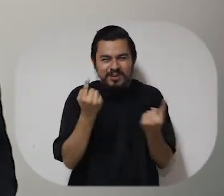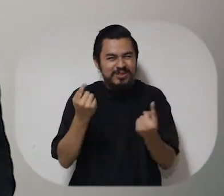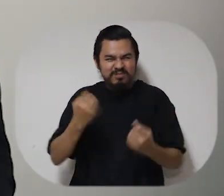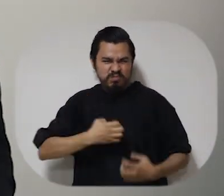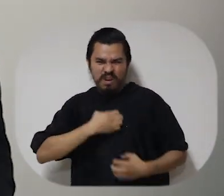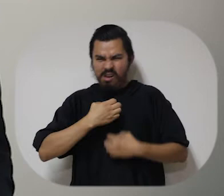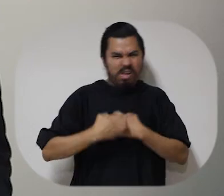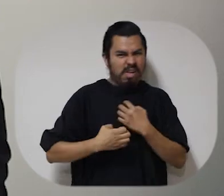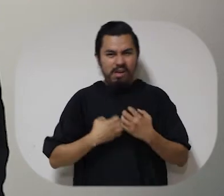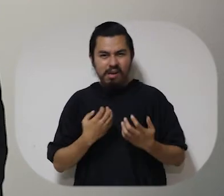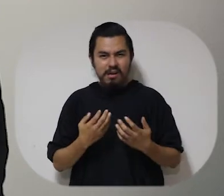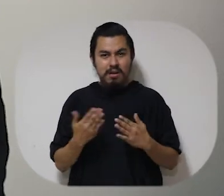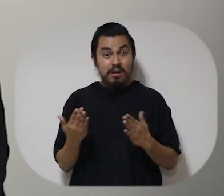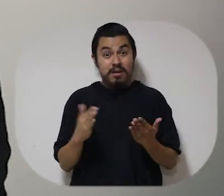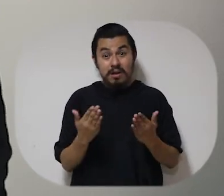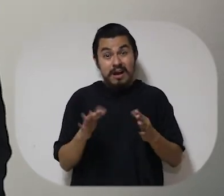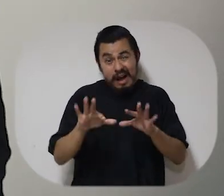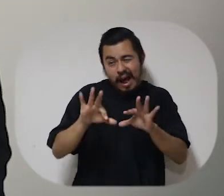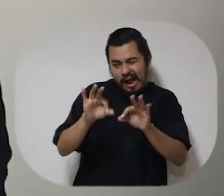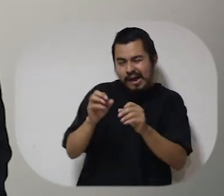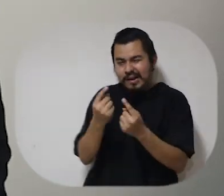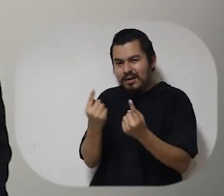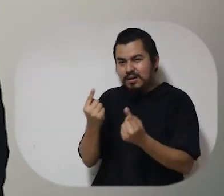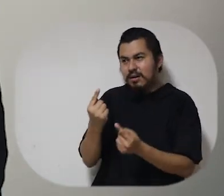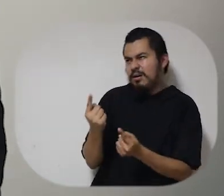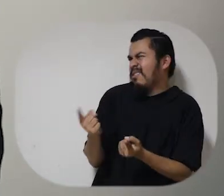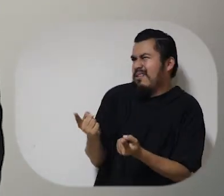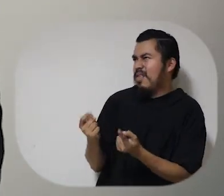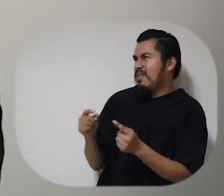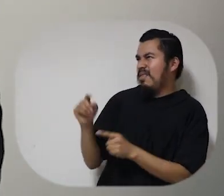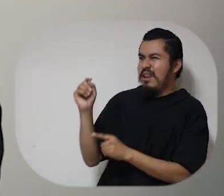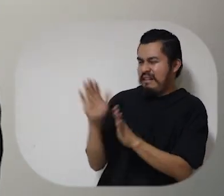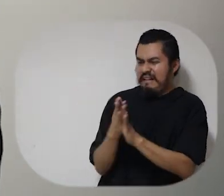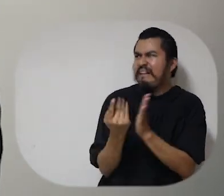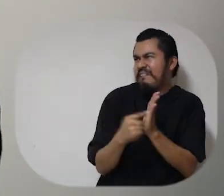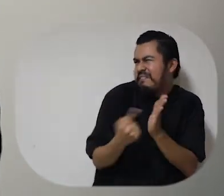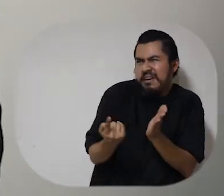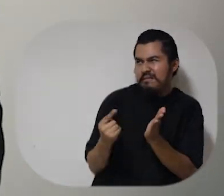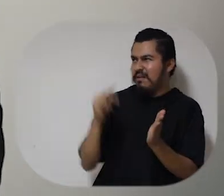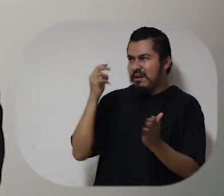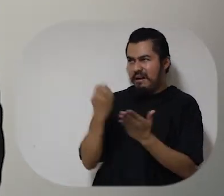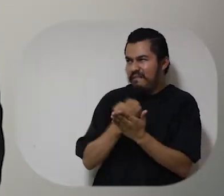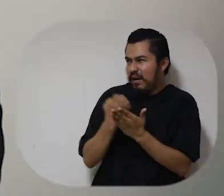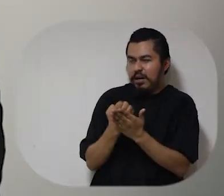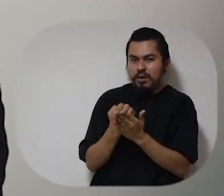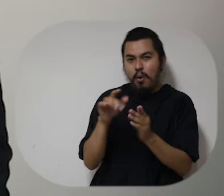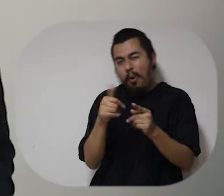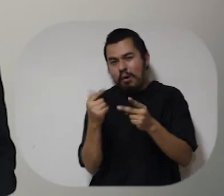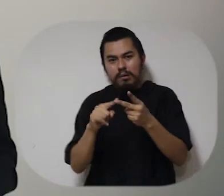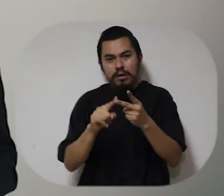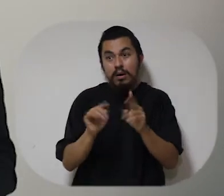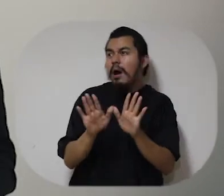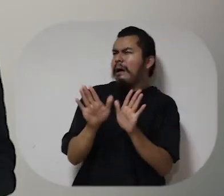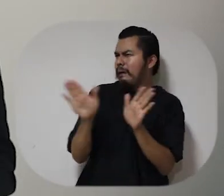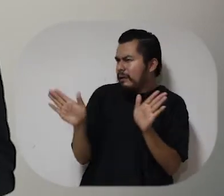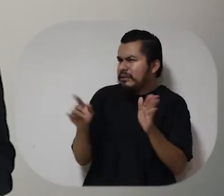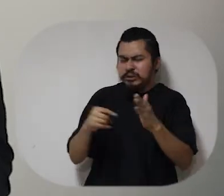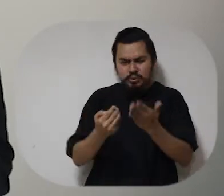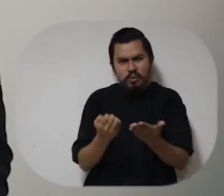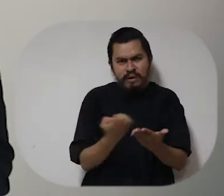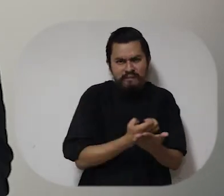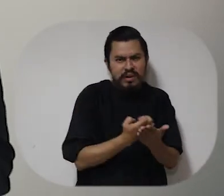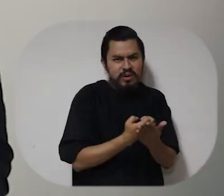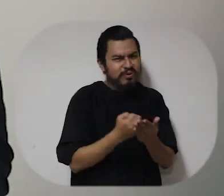la Biblia es el evangelio. Otros dicen, Jesús es el evangelio. Y hay varias otras respuestas. Claro que es cierto, claro que la Biblia es el